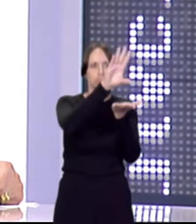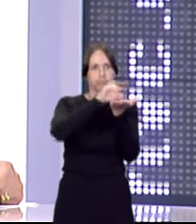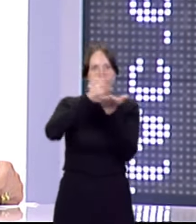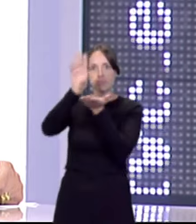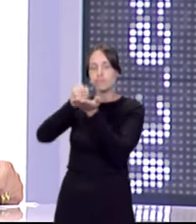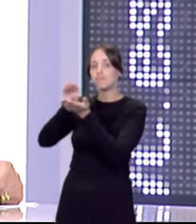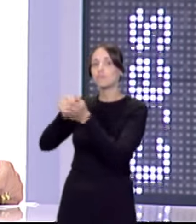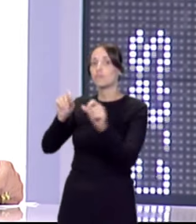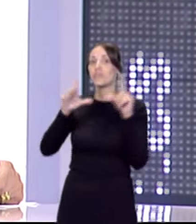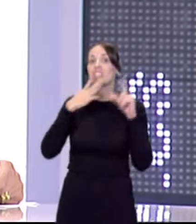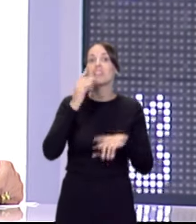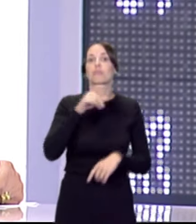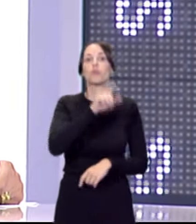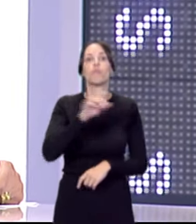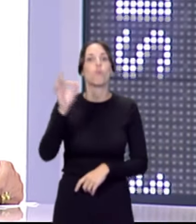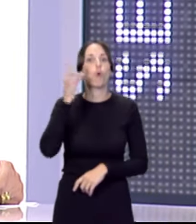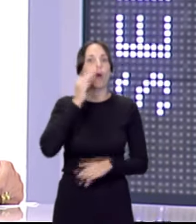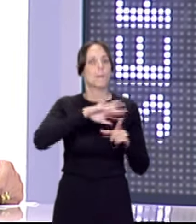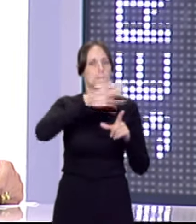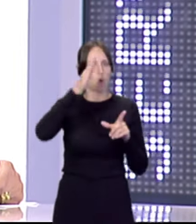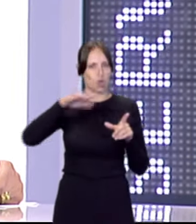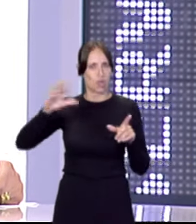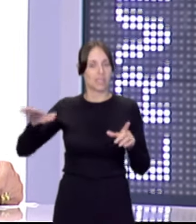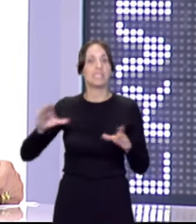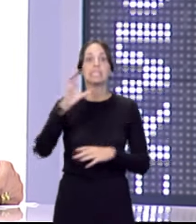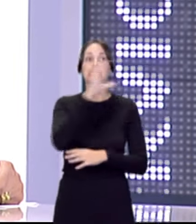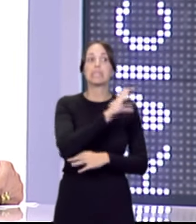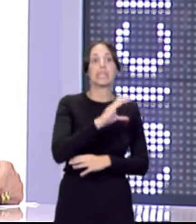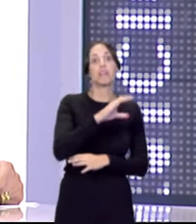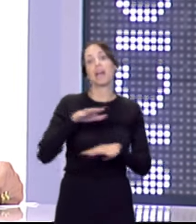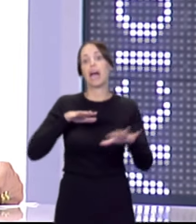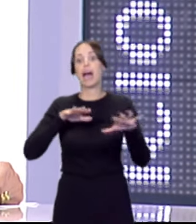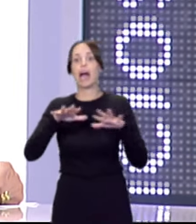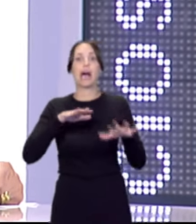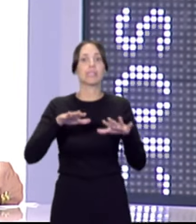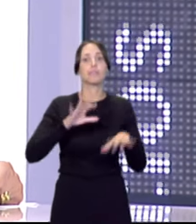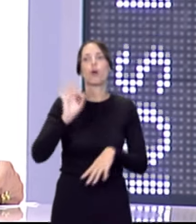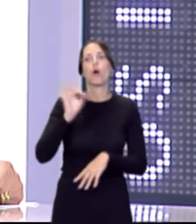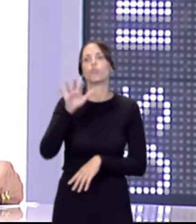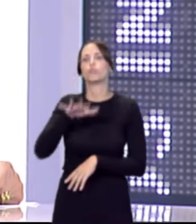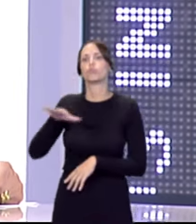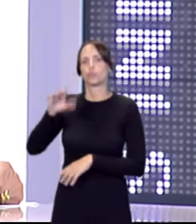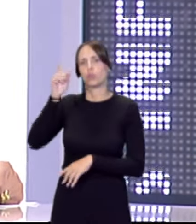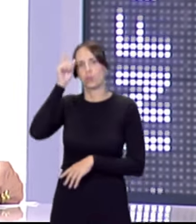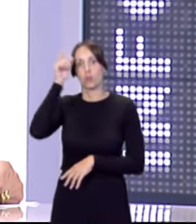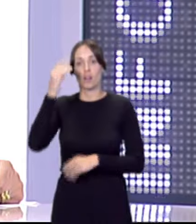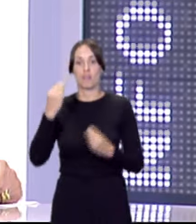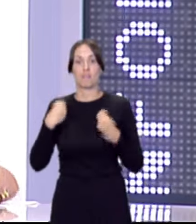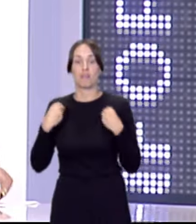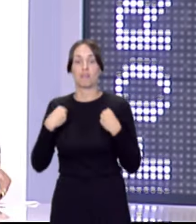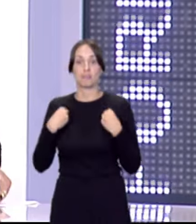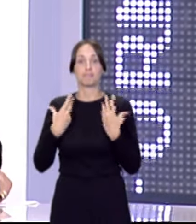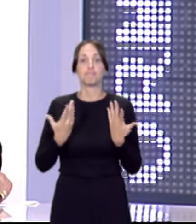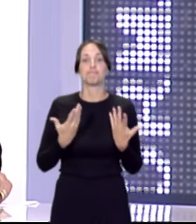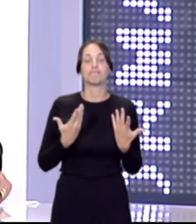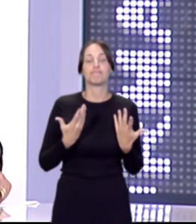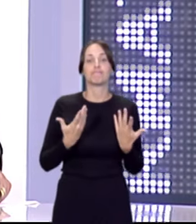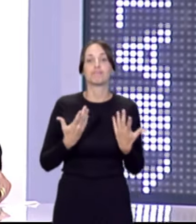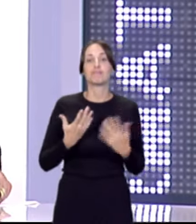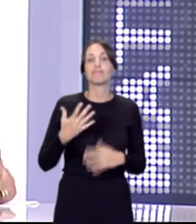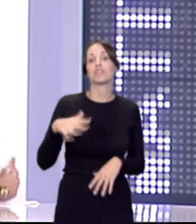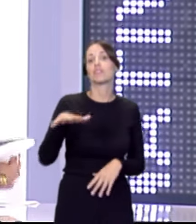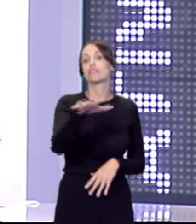por mujeres montañeras, científicas, activistas o que viven en entornos rurales. Como telón de fondo, el escenario de una